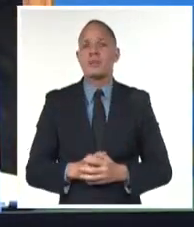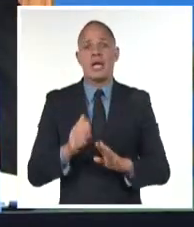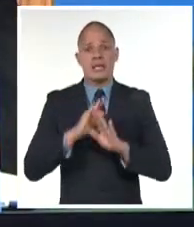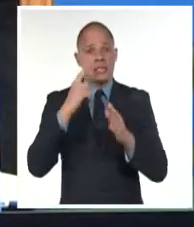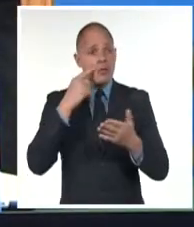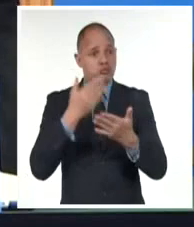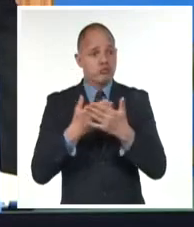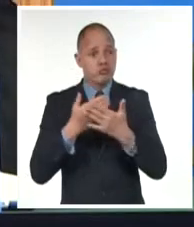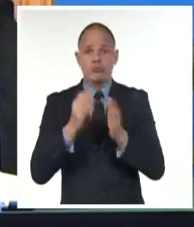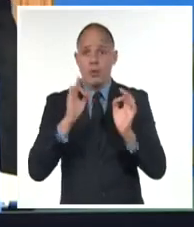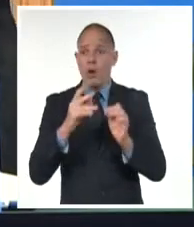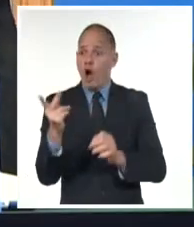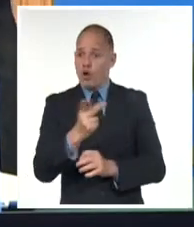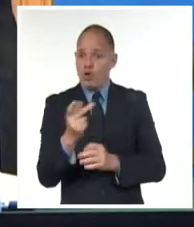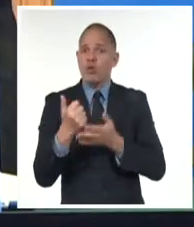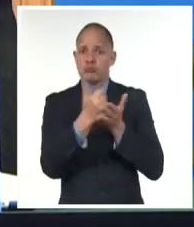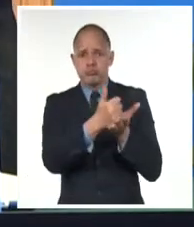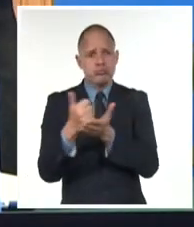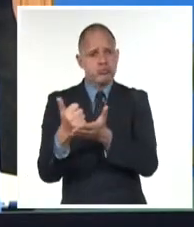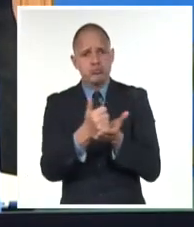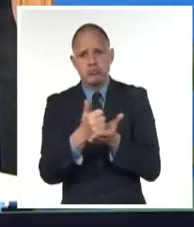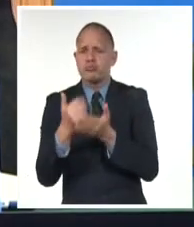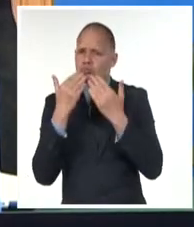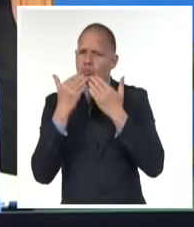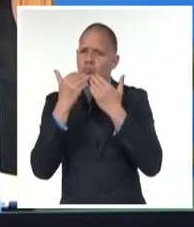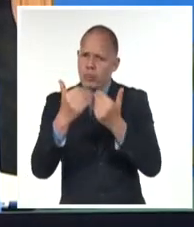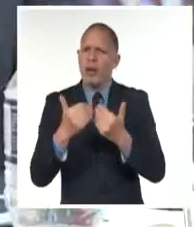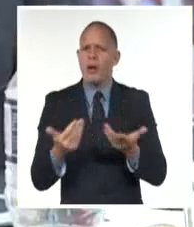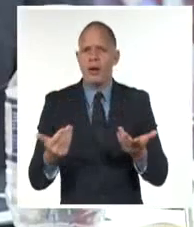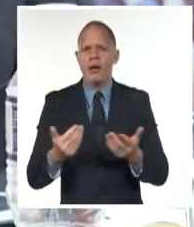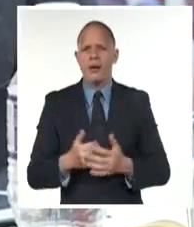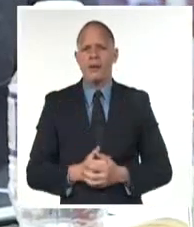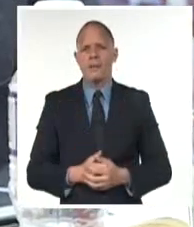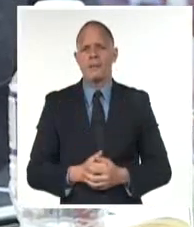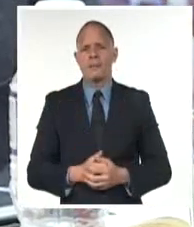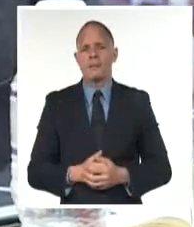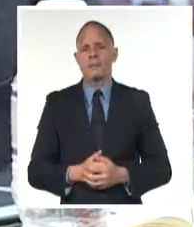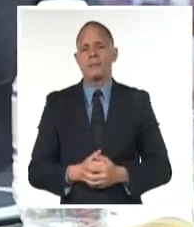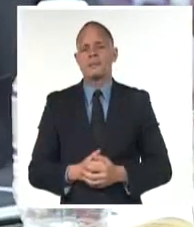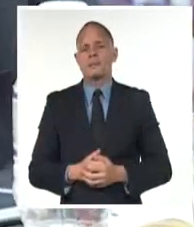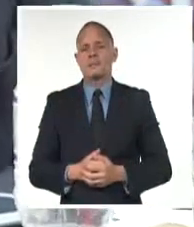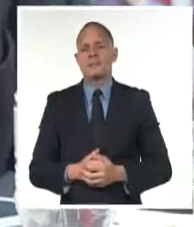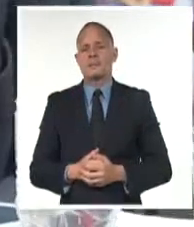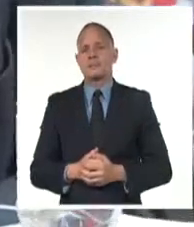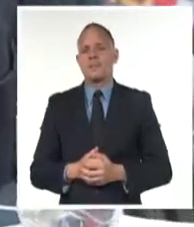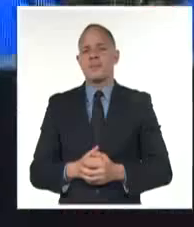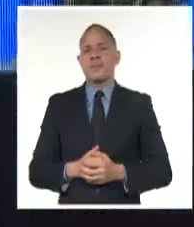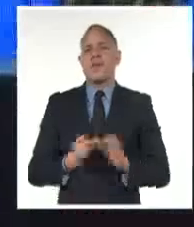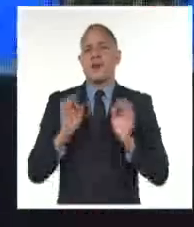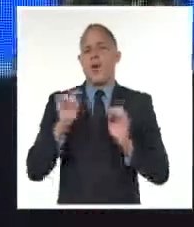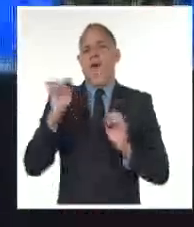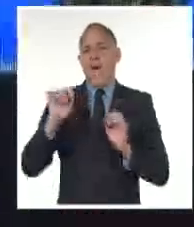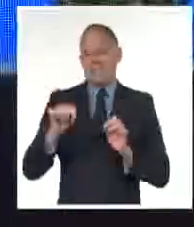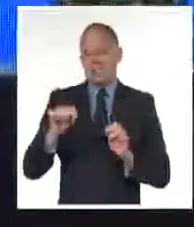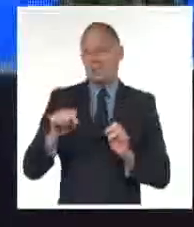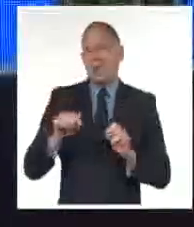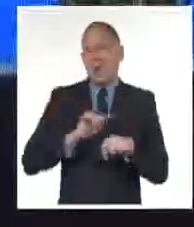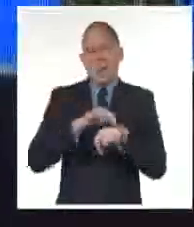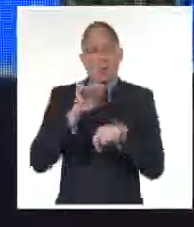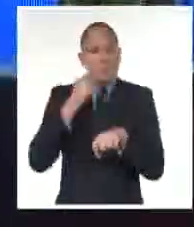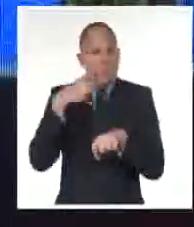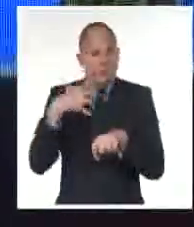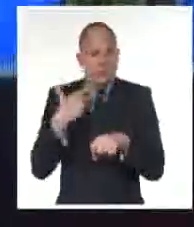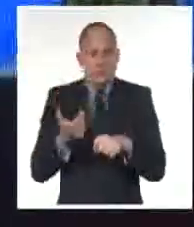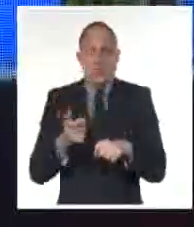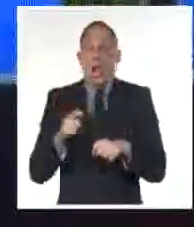y cooperación entre los países en desarrollo. Momento significativo de la jornada de intercambio fue el